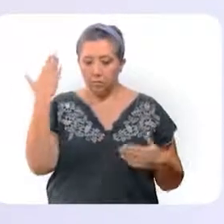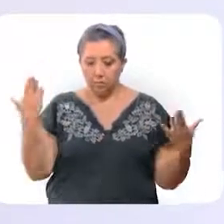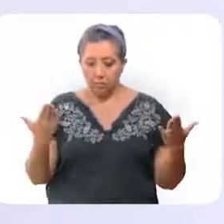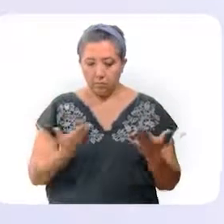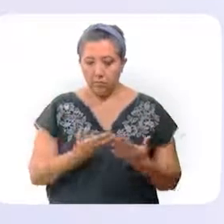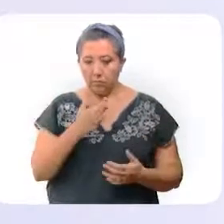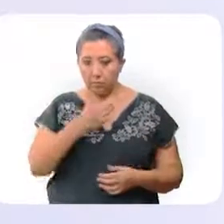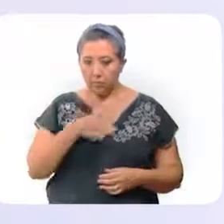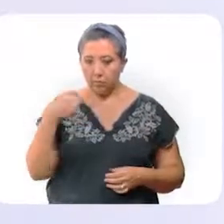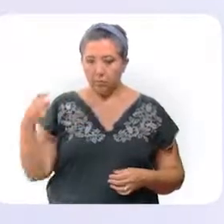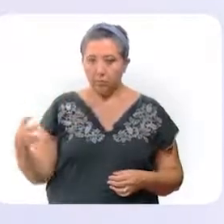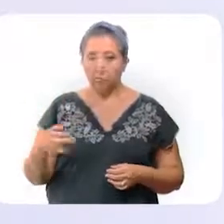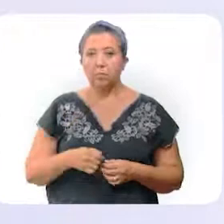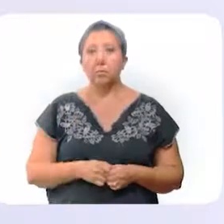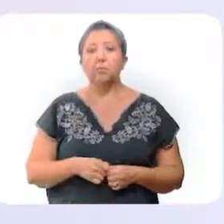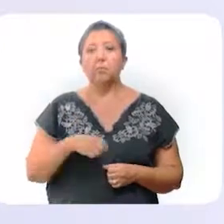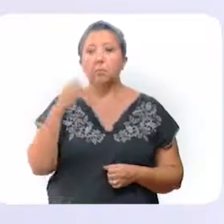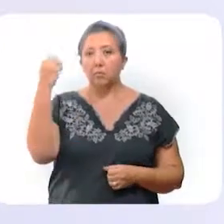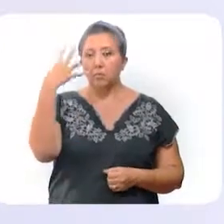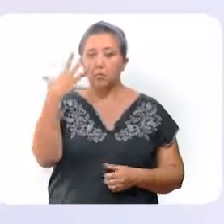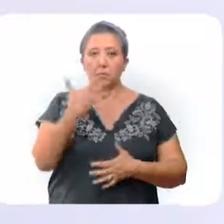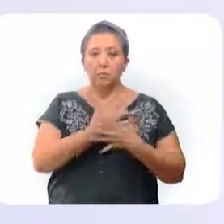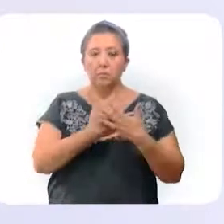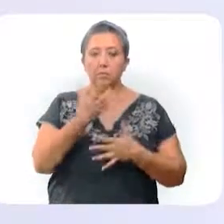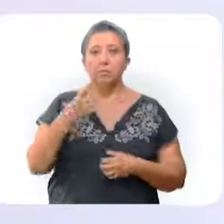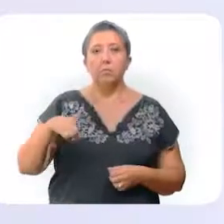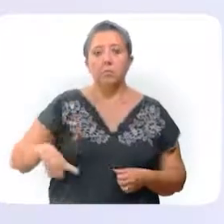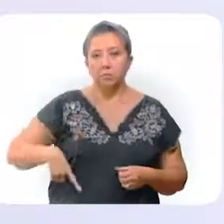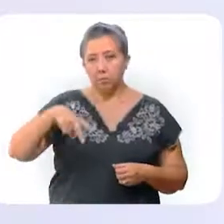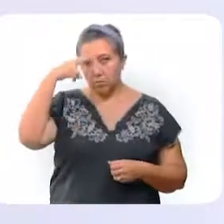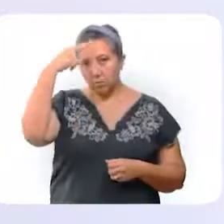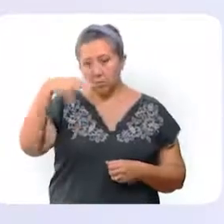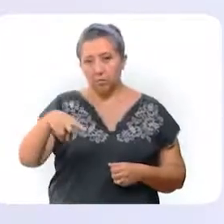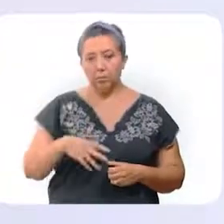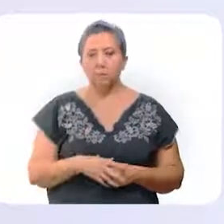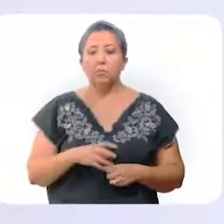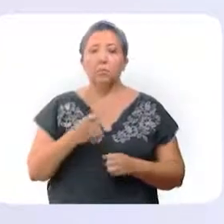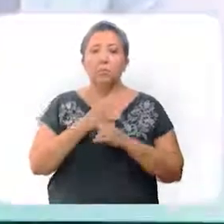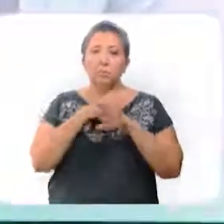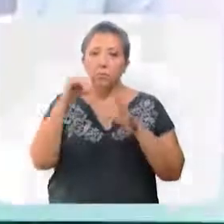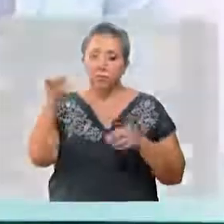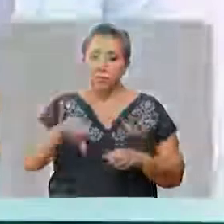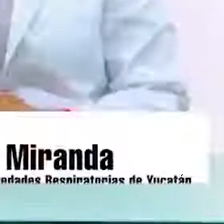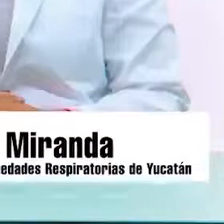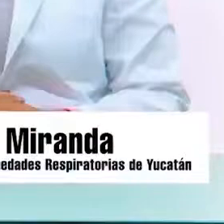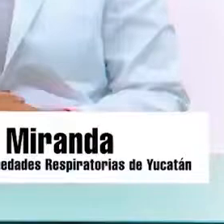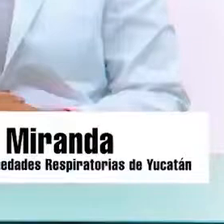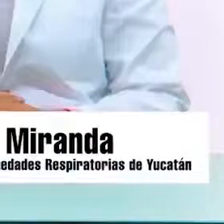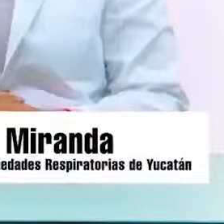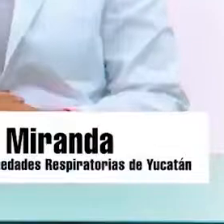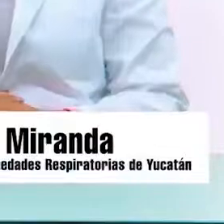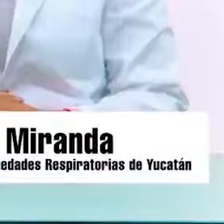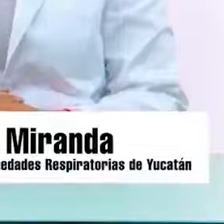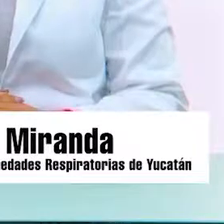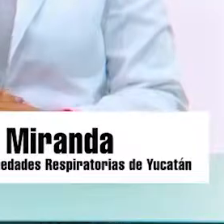finalidad de homologar fechas de presentación con el semáforo quincenal del Gobierno federal. Ese es el informe del día de hoy, doctora.